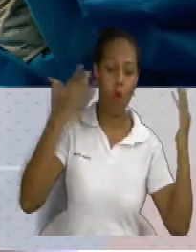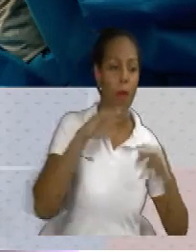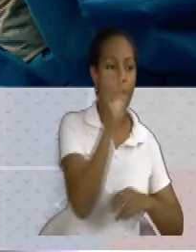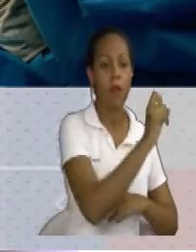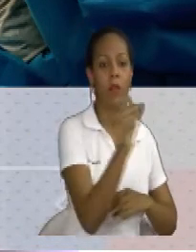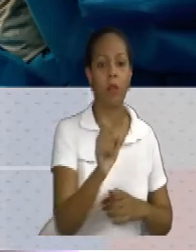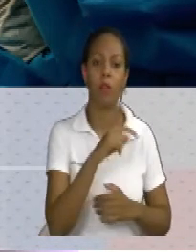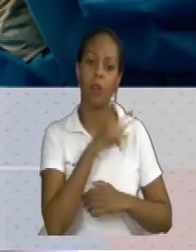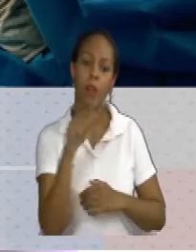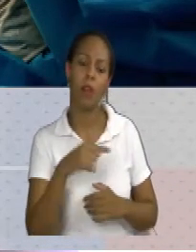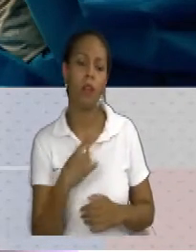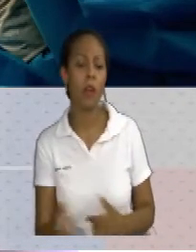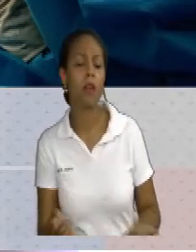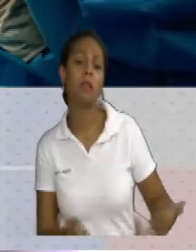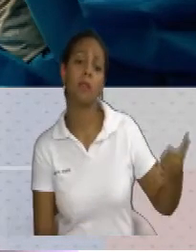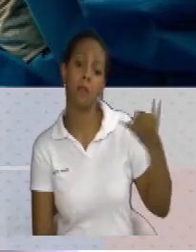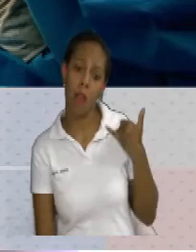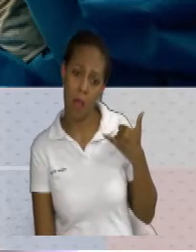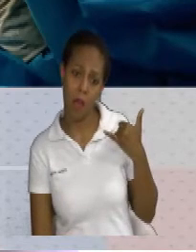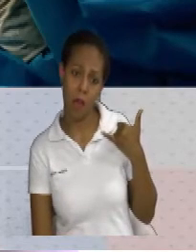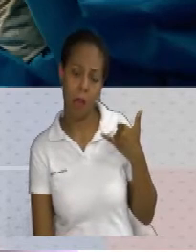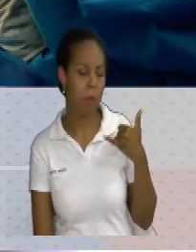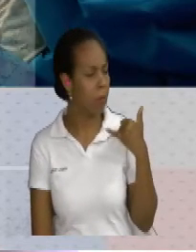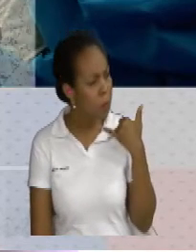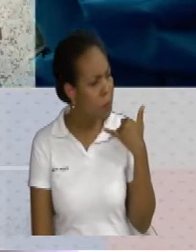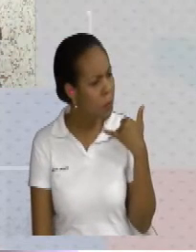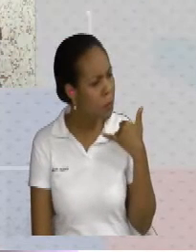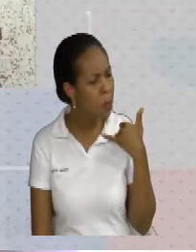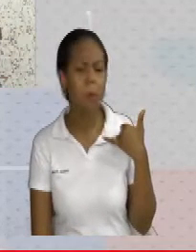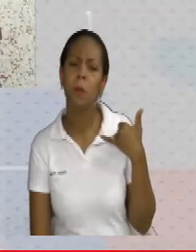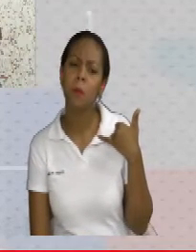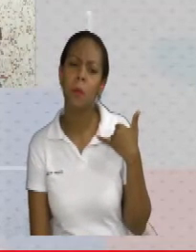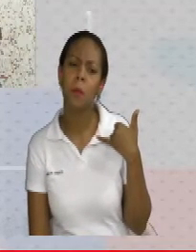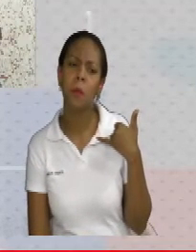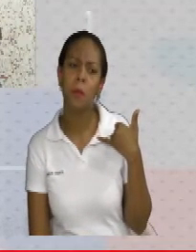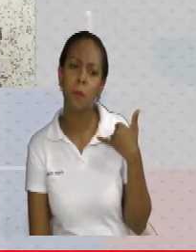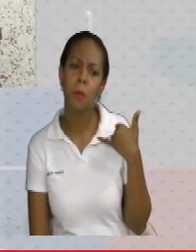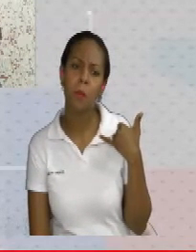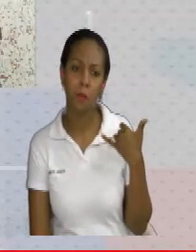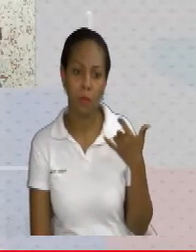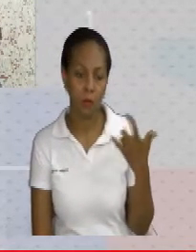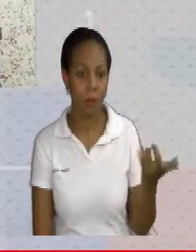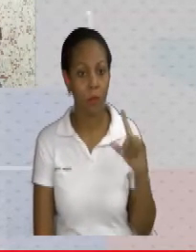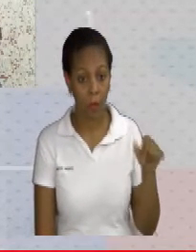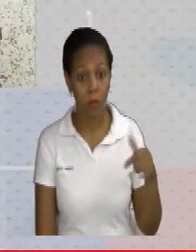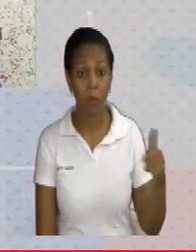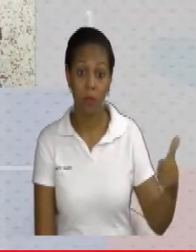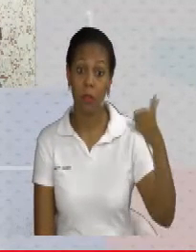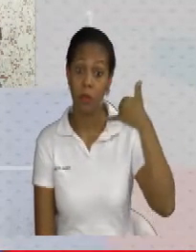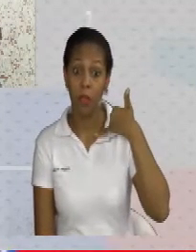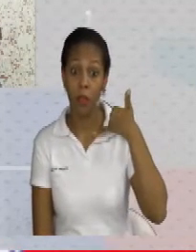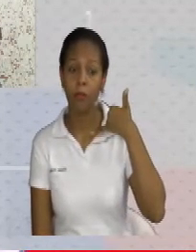recibido las llamadas y que